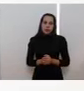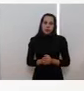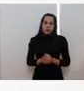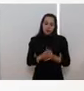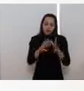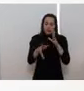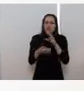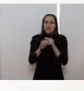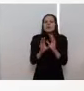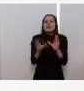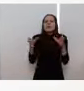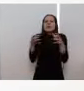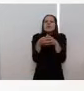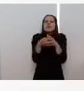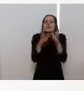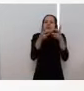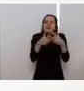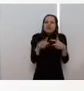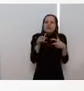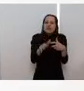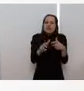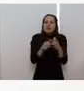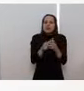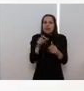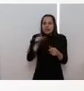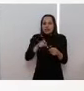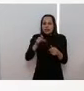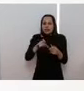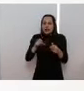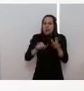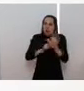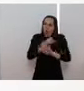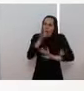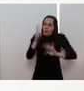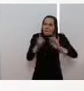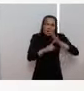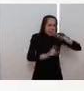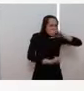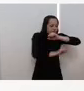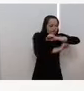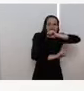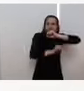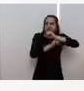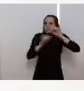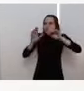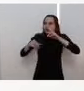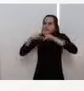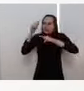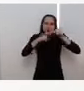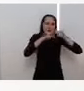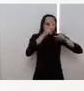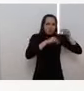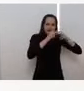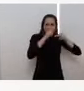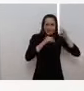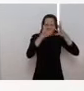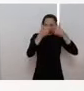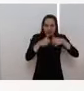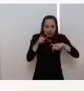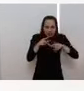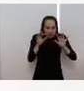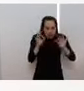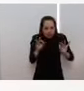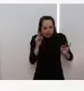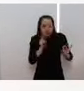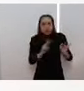industrial tiene que garantizar el soporte a toda esta infraestructura que manejada a nuestro hospital y la misma forma del